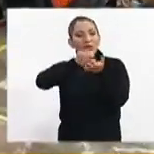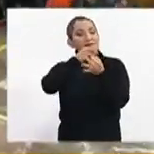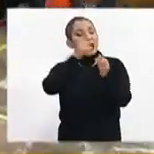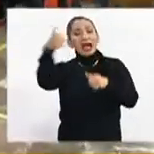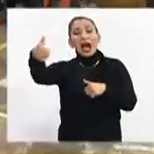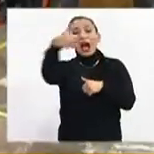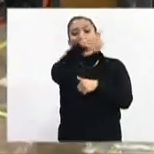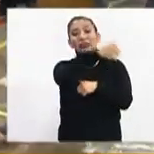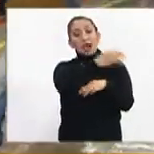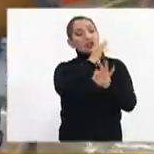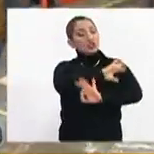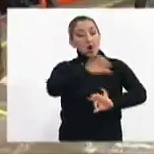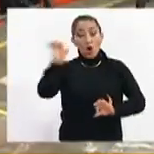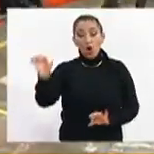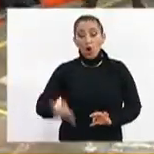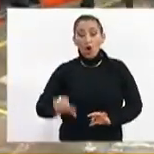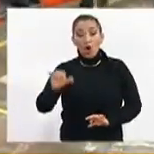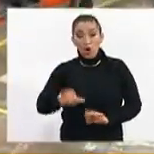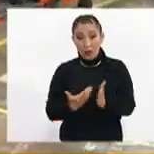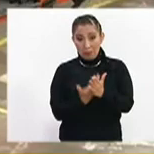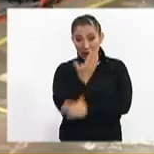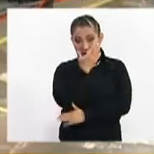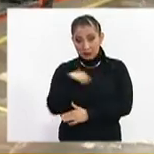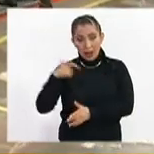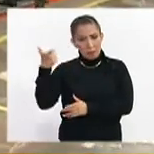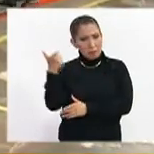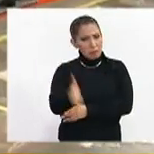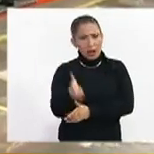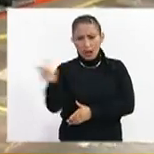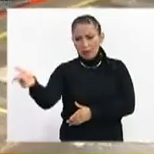cada sistema anunció que a partir de esta mañana